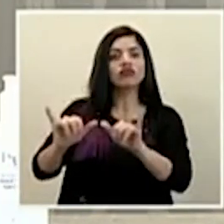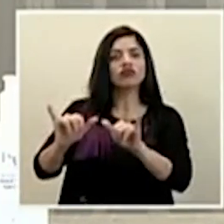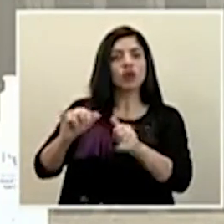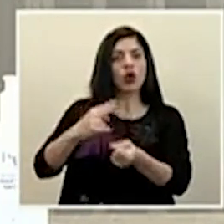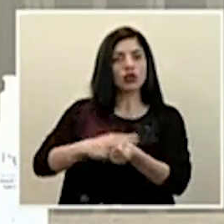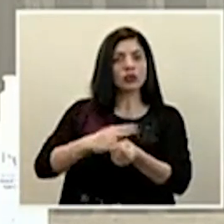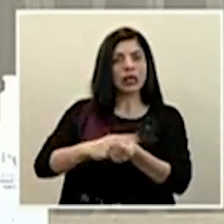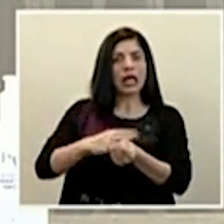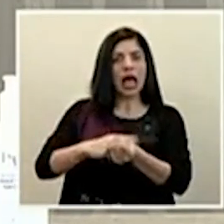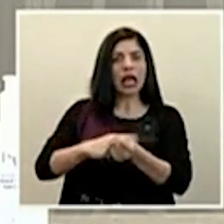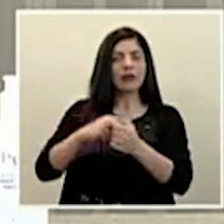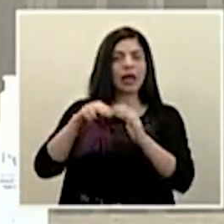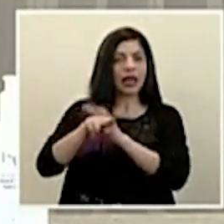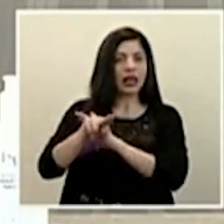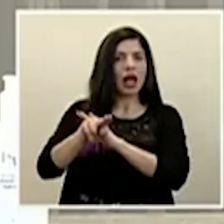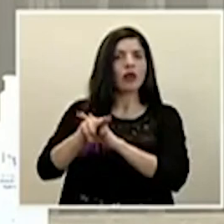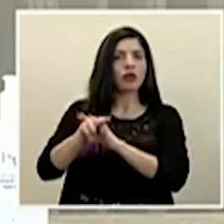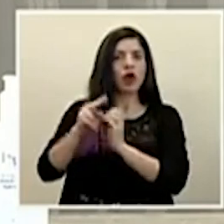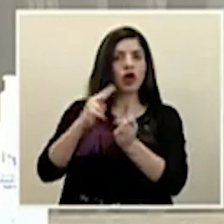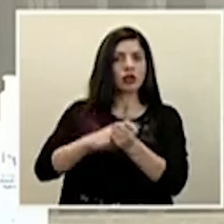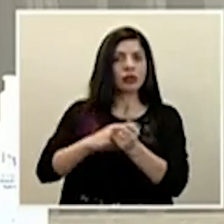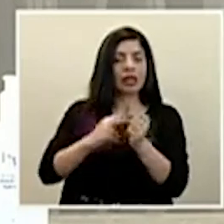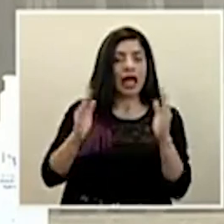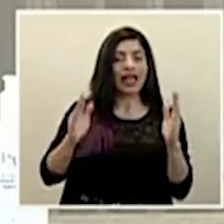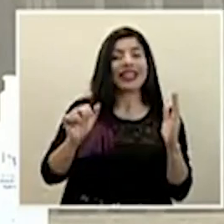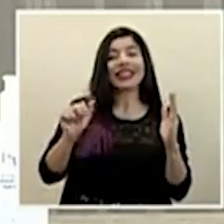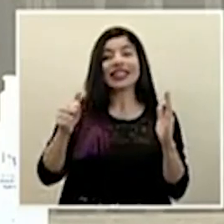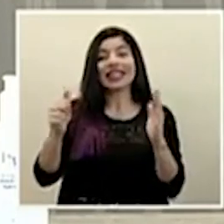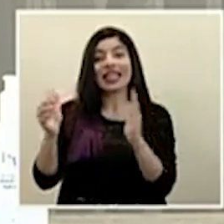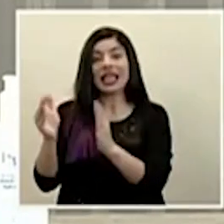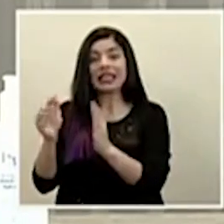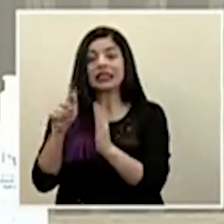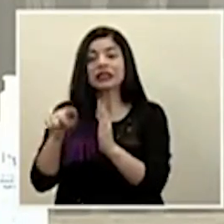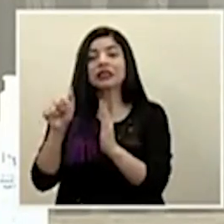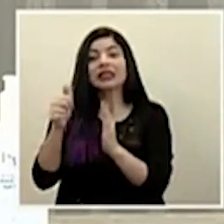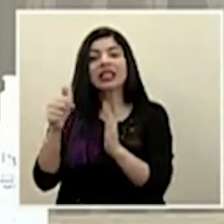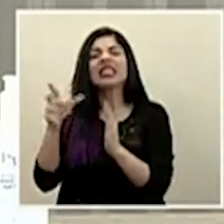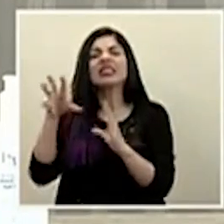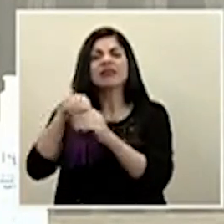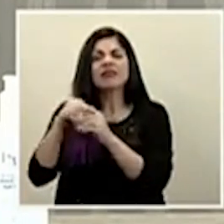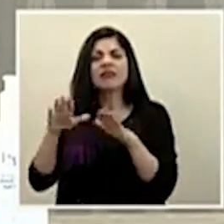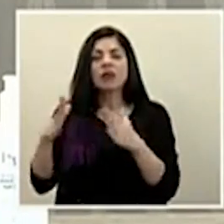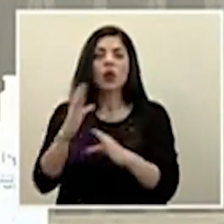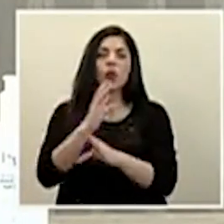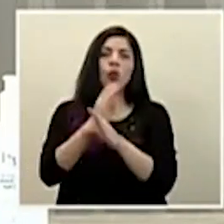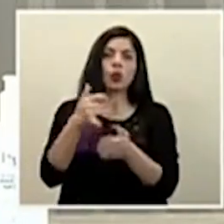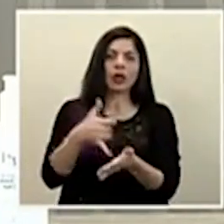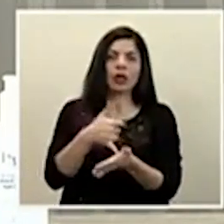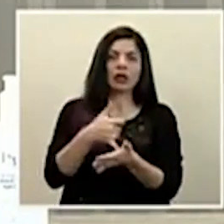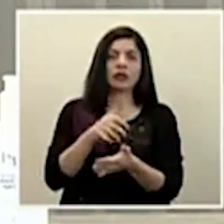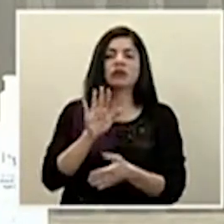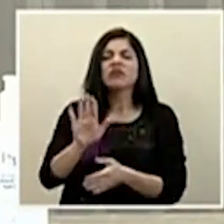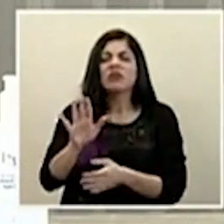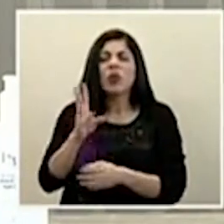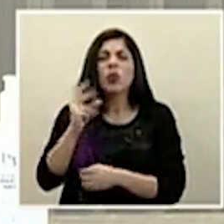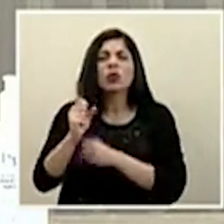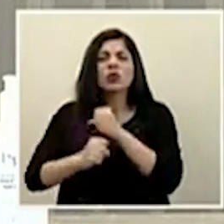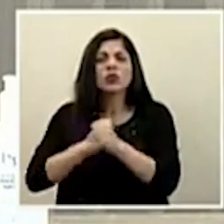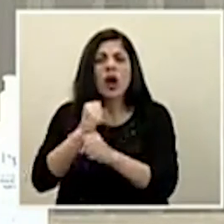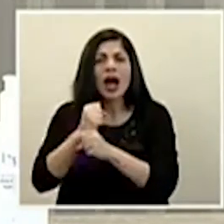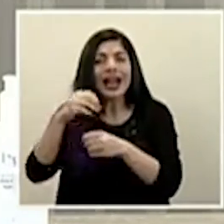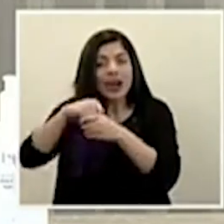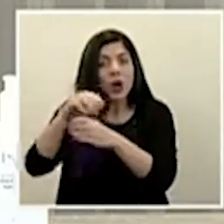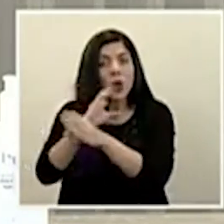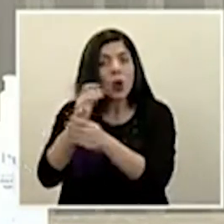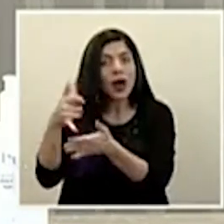hospitalización, están internadas, 10 de ellas se encuentran en unidad de cuidados intensivos, y el rango de edad que se